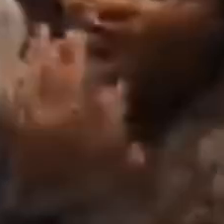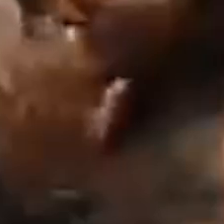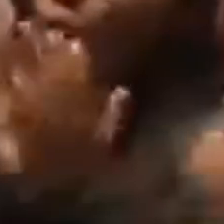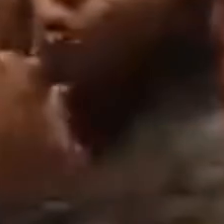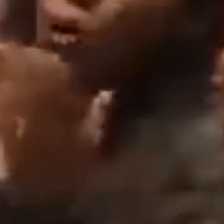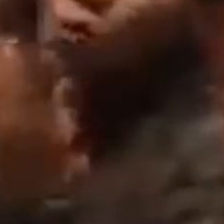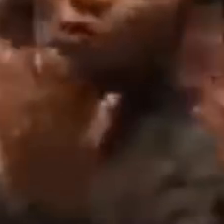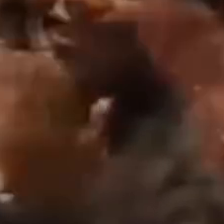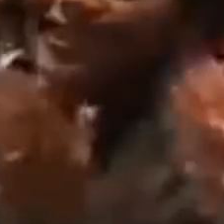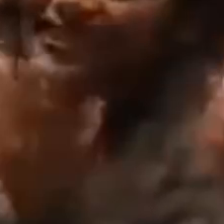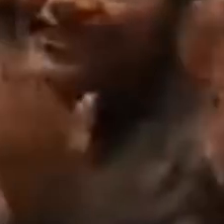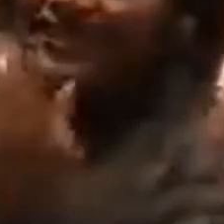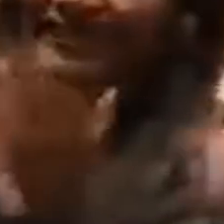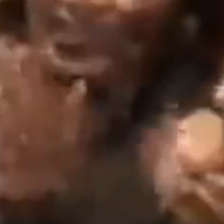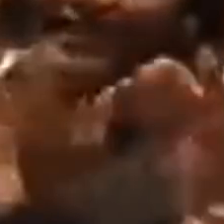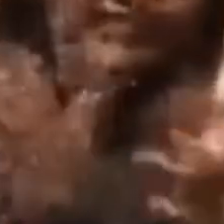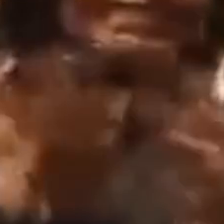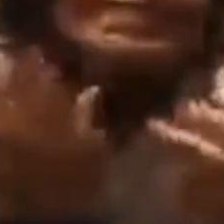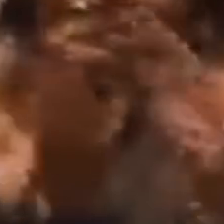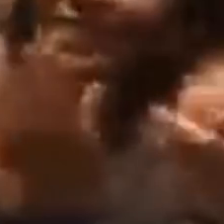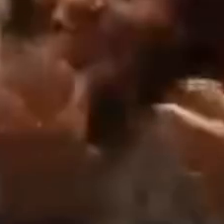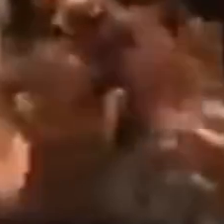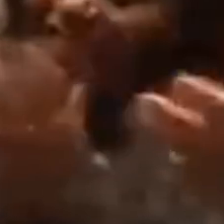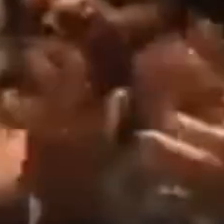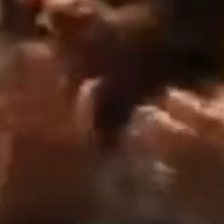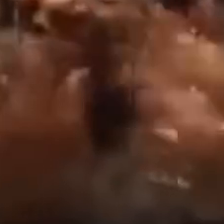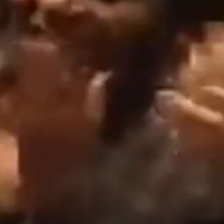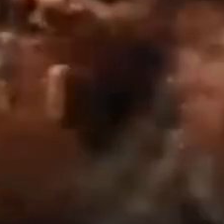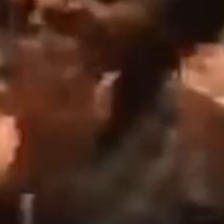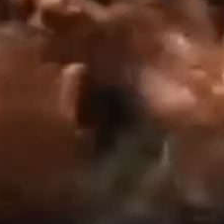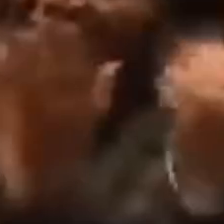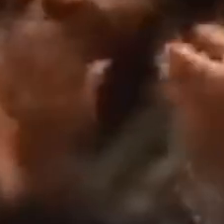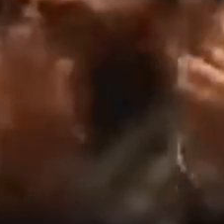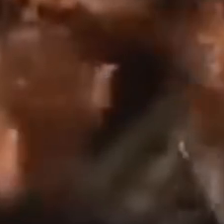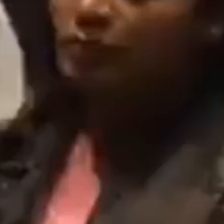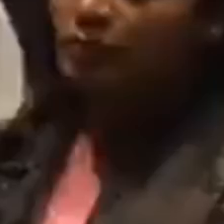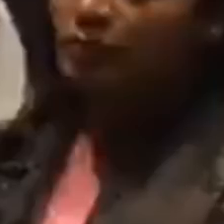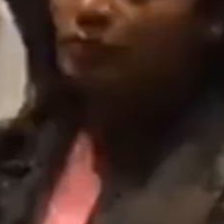Hoy Marcelo Ebrard ya anunció su